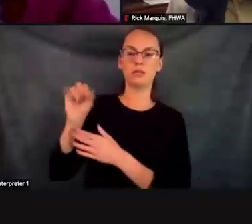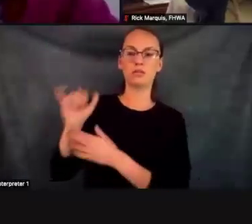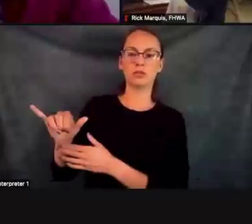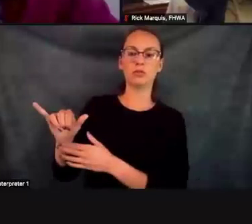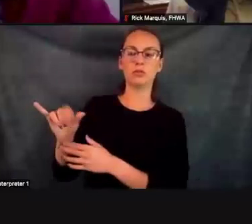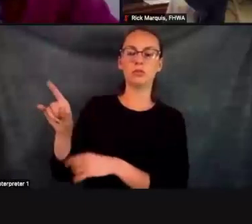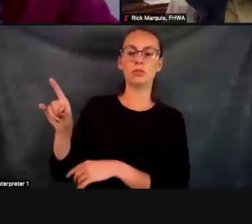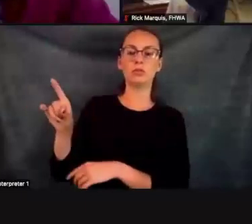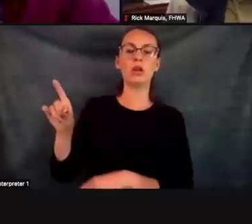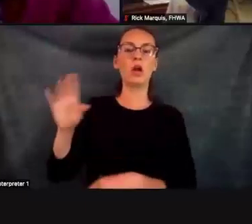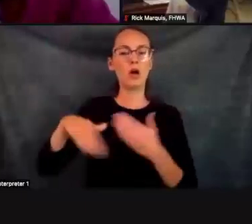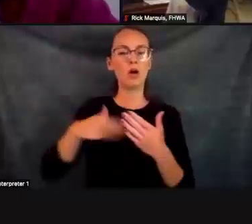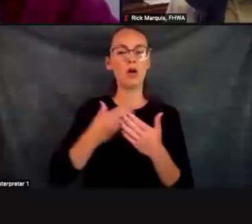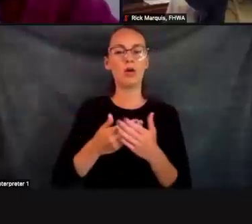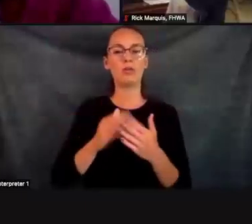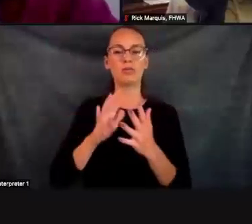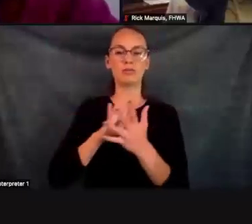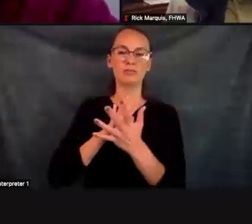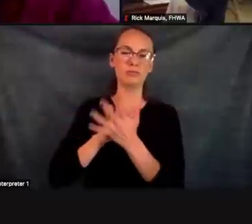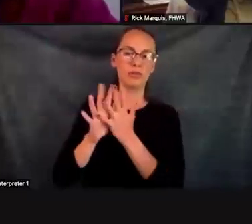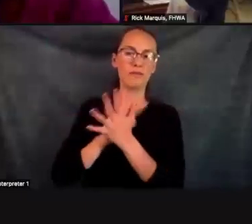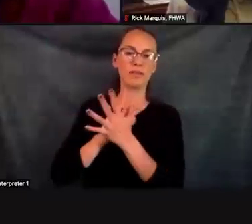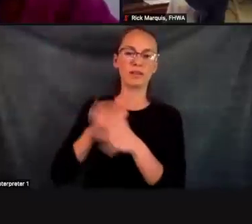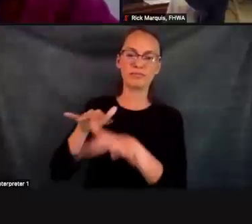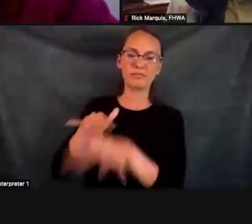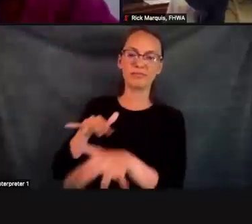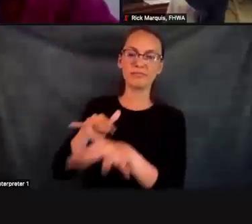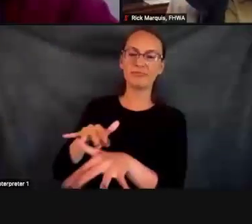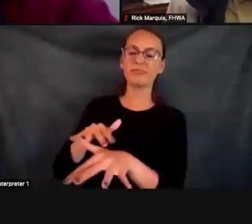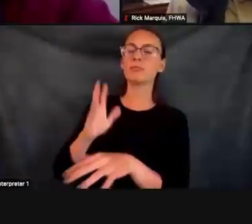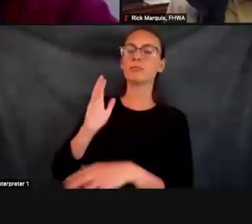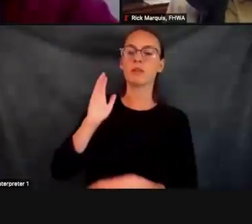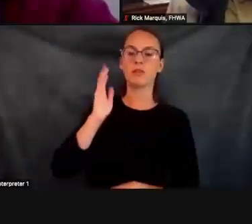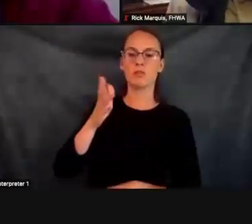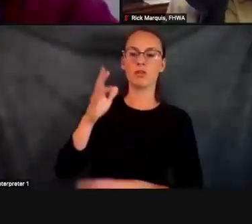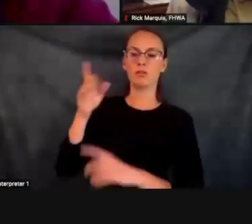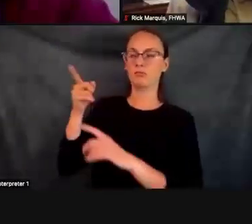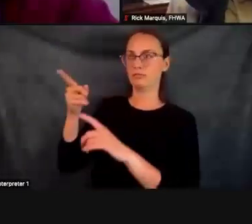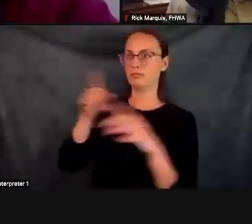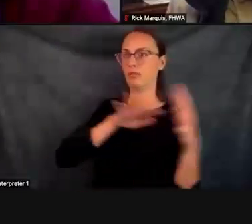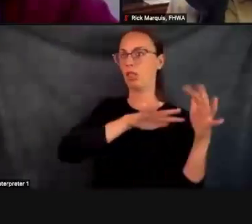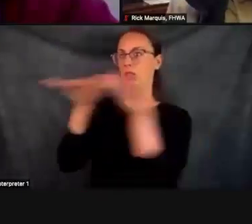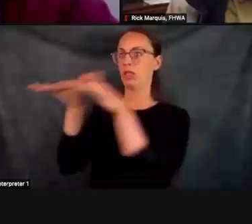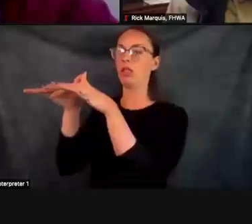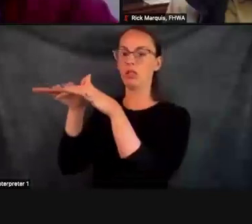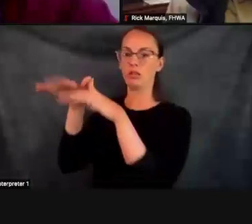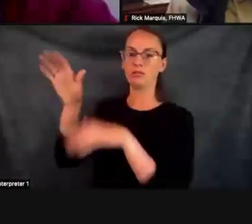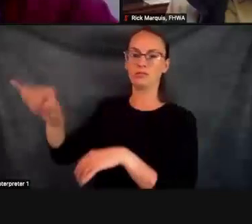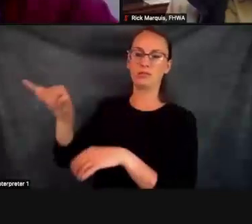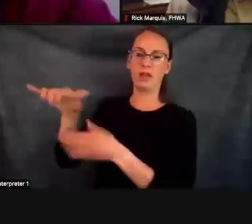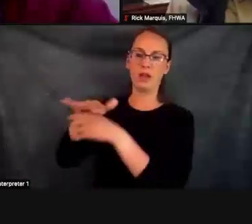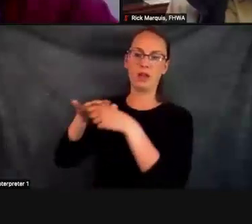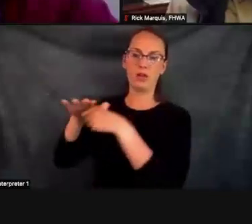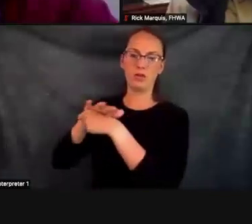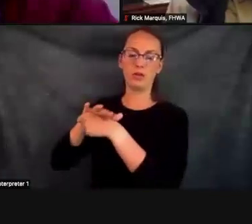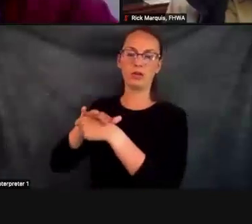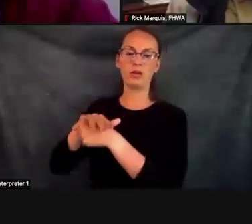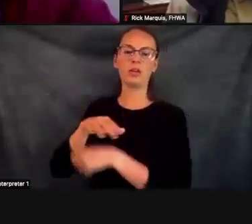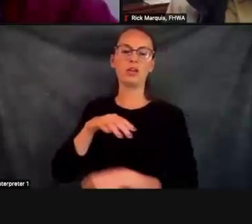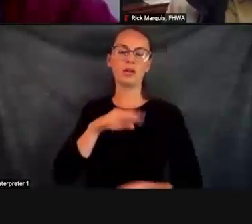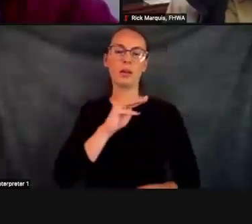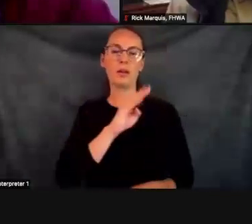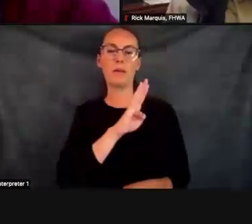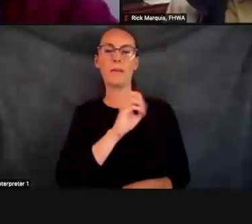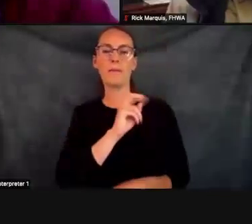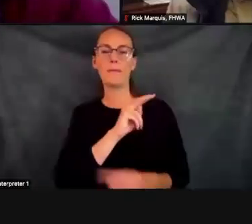de Sierra Cruz y todo el tráfico que va a hacer y que va a impactar allí. Yo ya hablé sobre